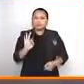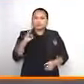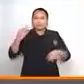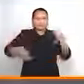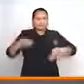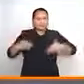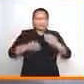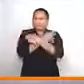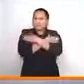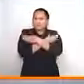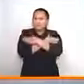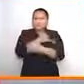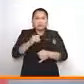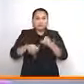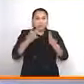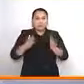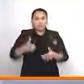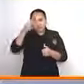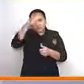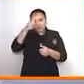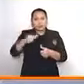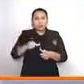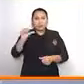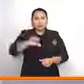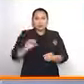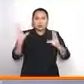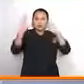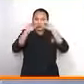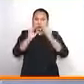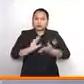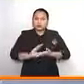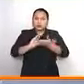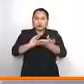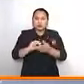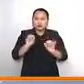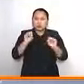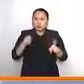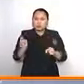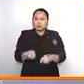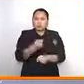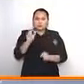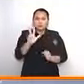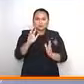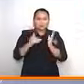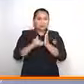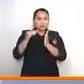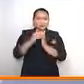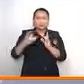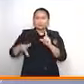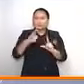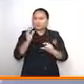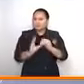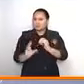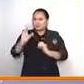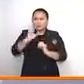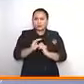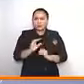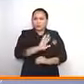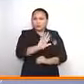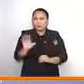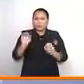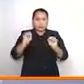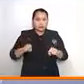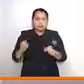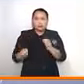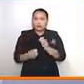felicidades. Jugadores, no olviden que hoy es noche de super premios. Se encuentran en juego 3 millones de lempiras con su jugada doble. No pierdas la